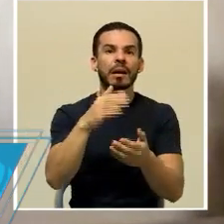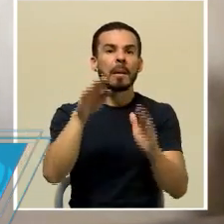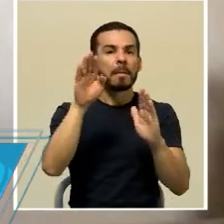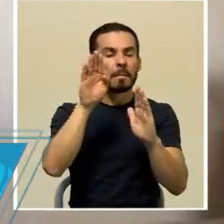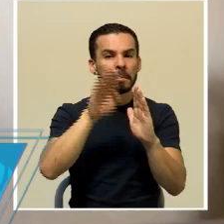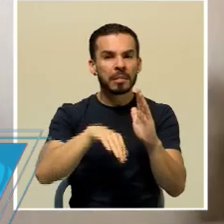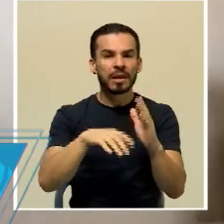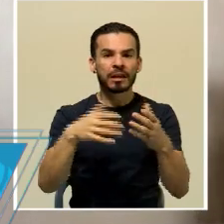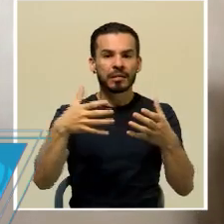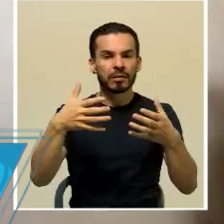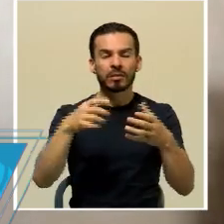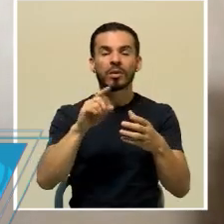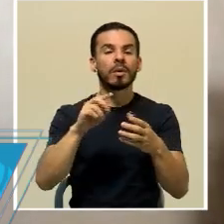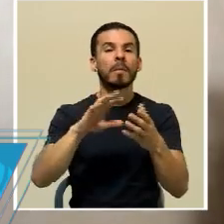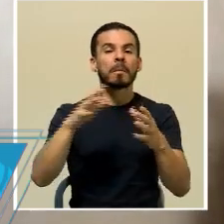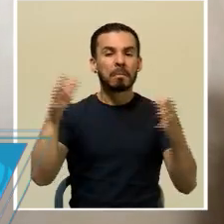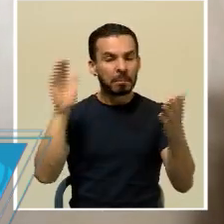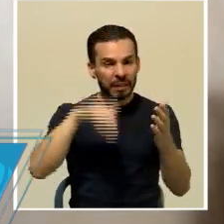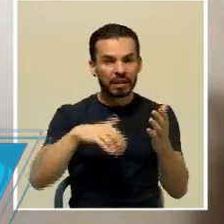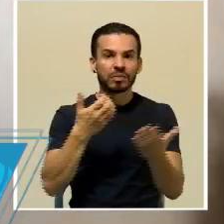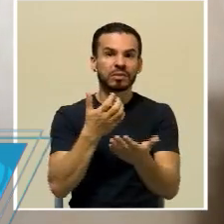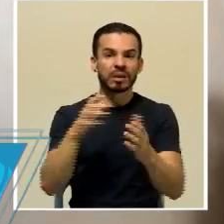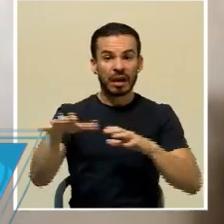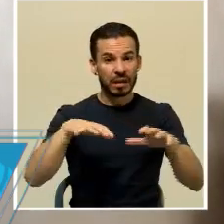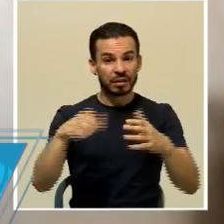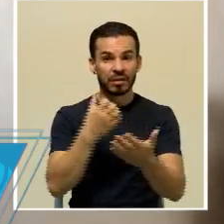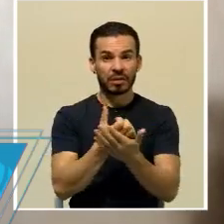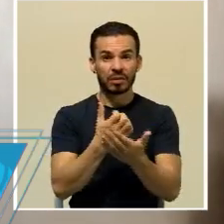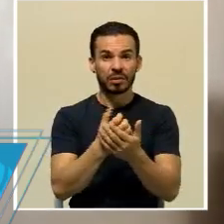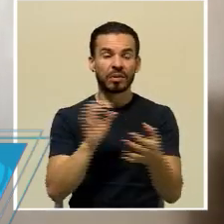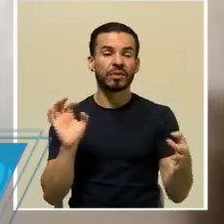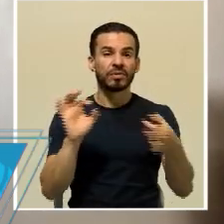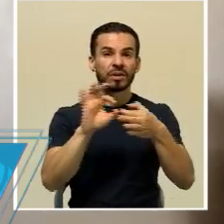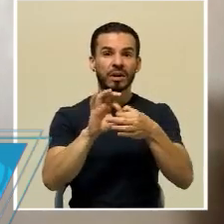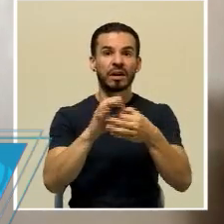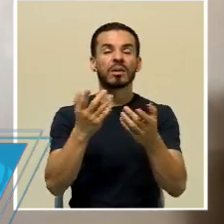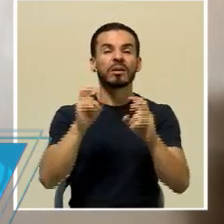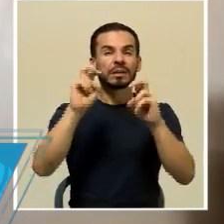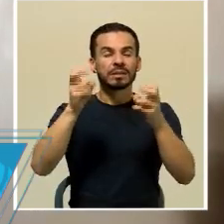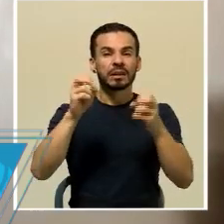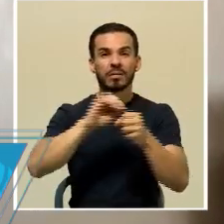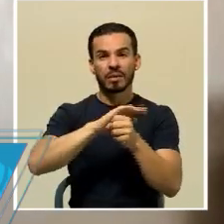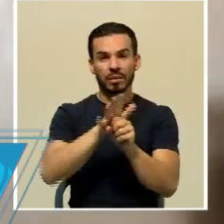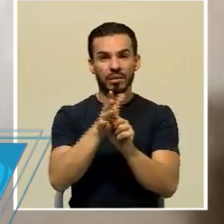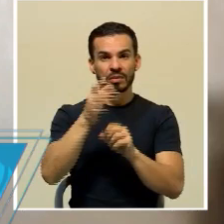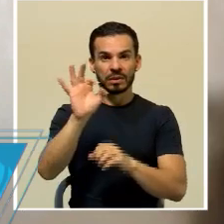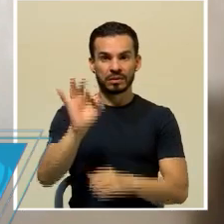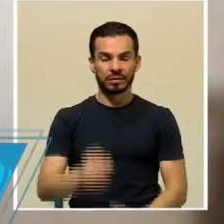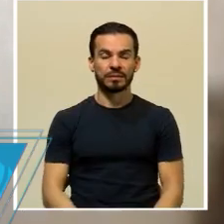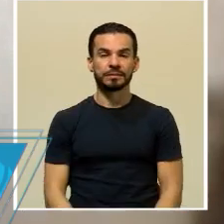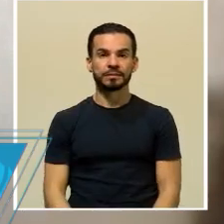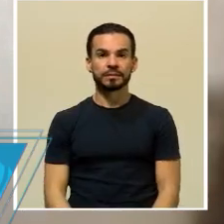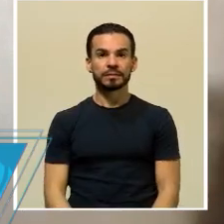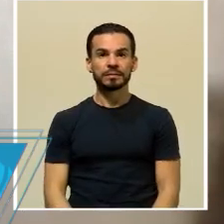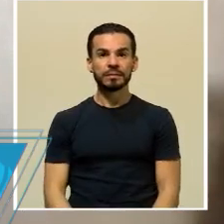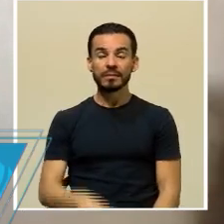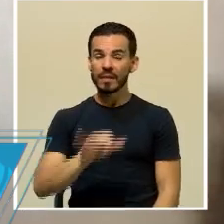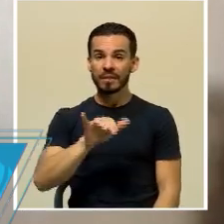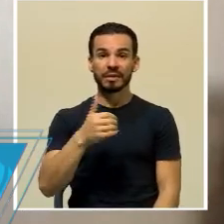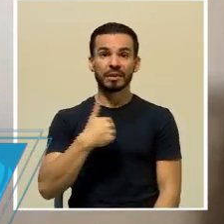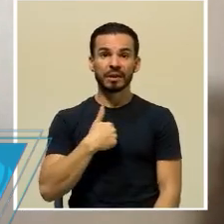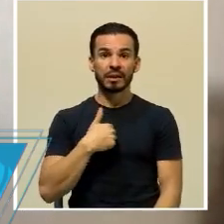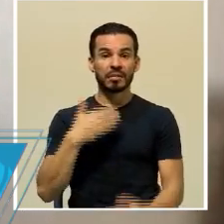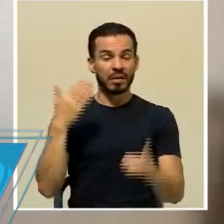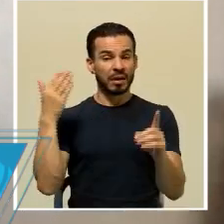menor actividad económica ocasionada por el tema del COVID-19. Así como tenemos